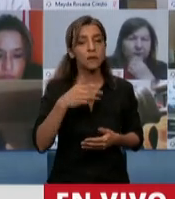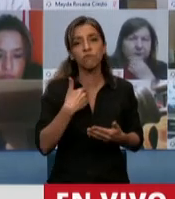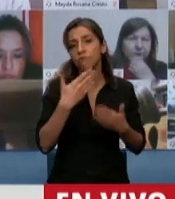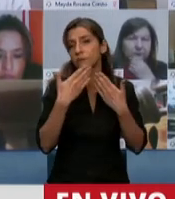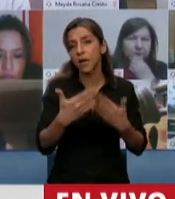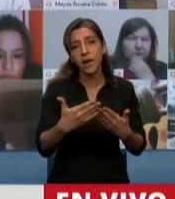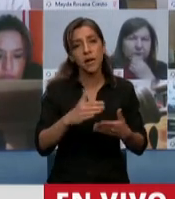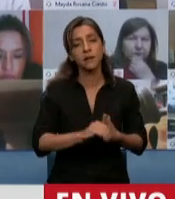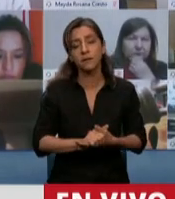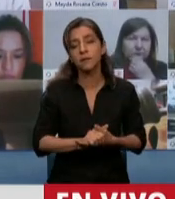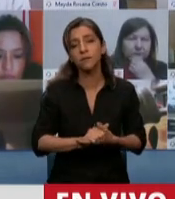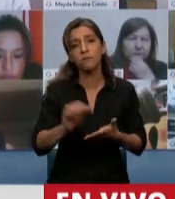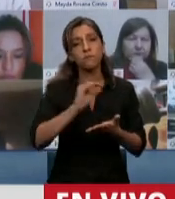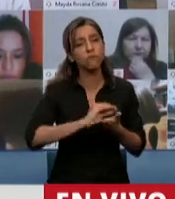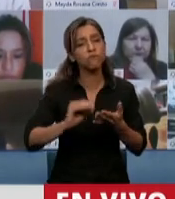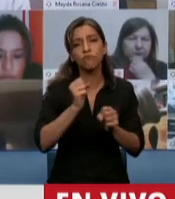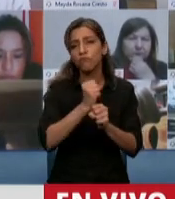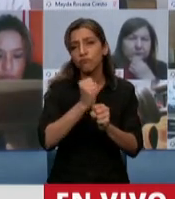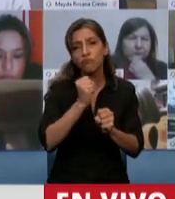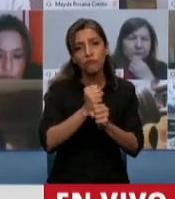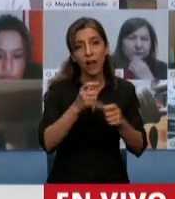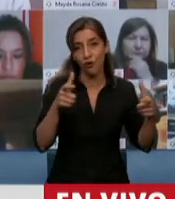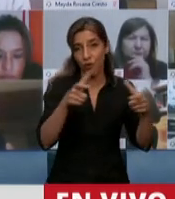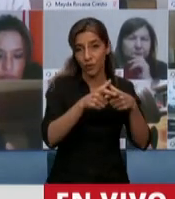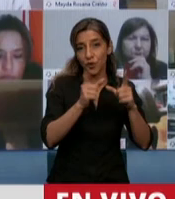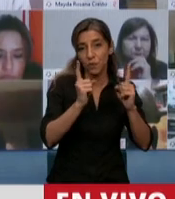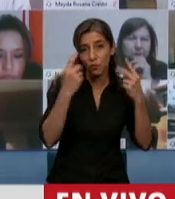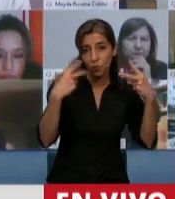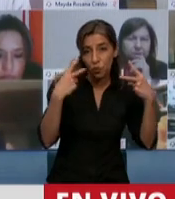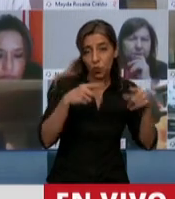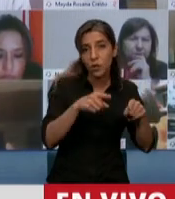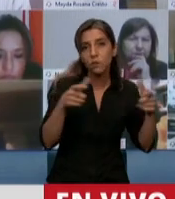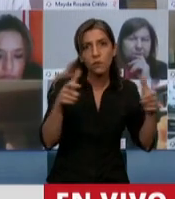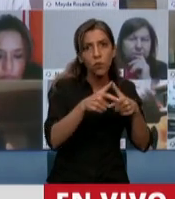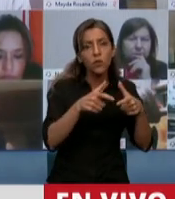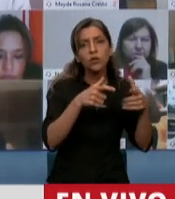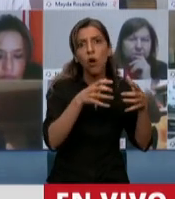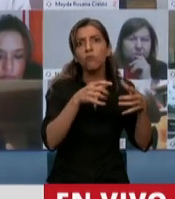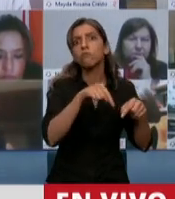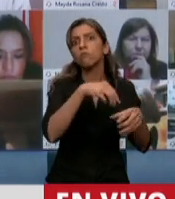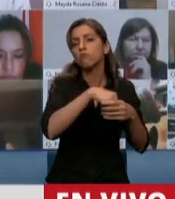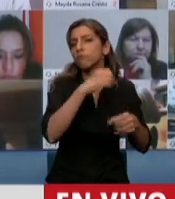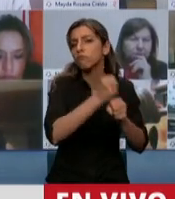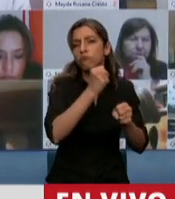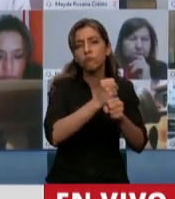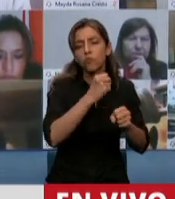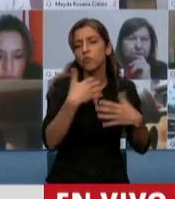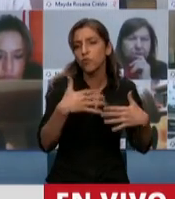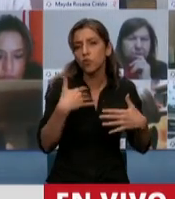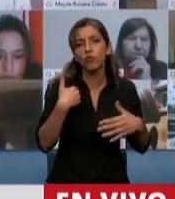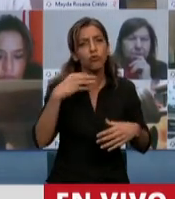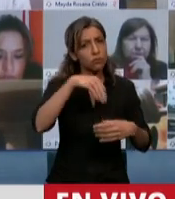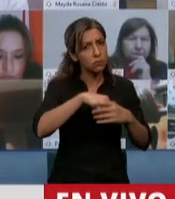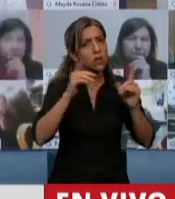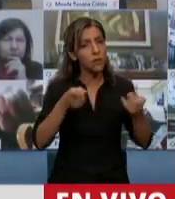trabajo enorme que ha realizado en la Comisión de Turismo, la cual integro, y otros diputados y diputadas, hemos trabajado mucho en esta